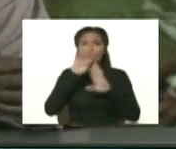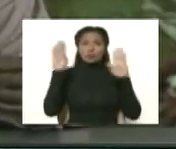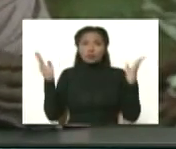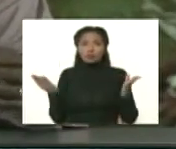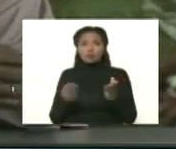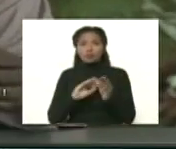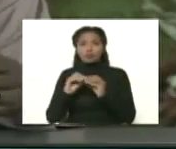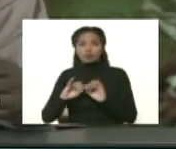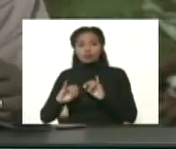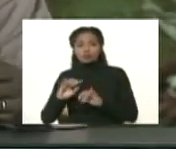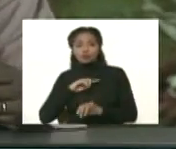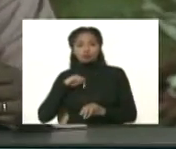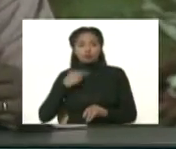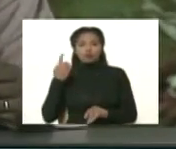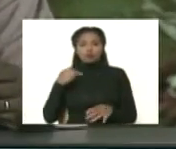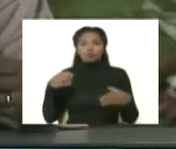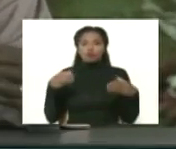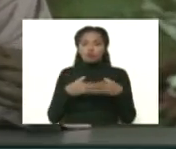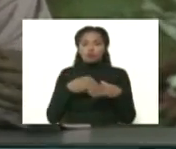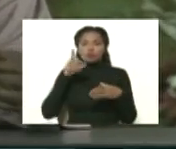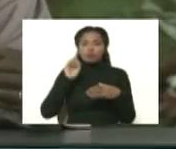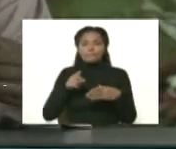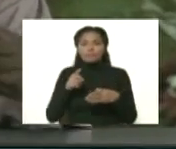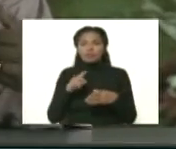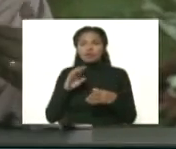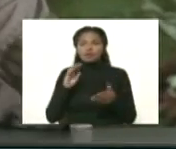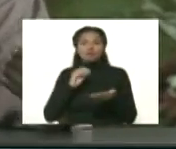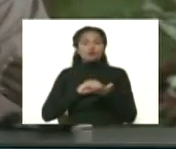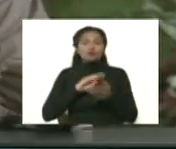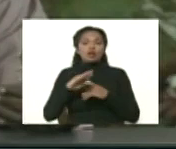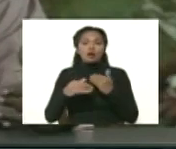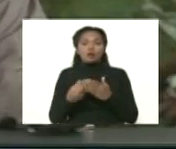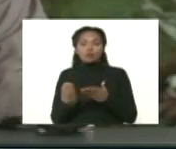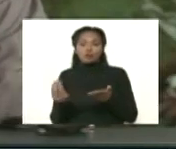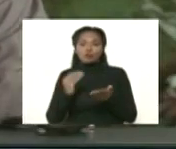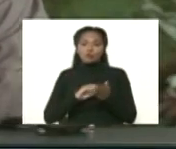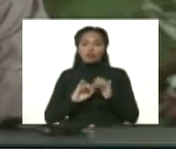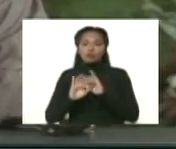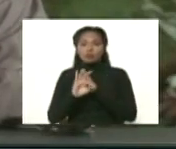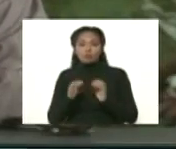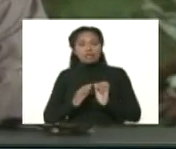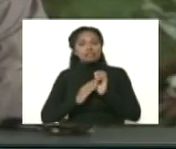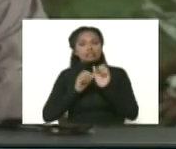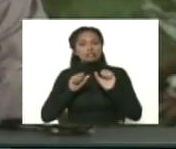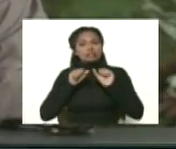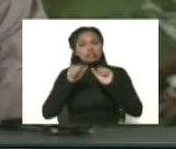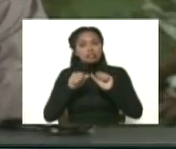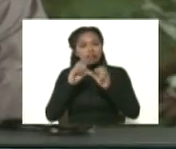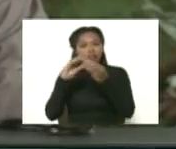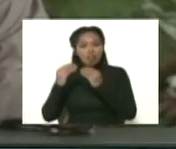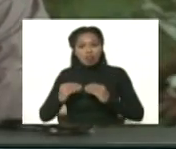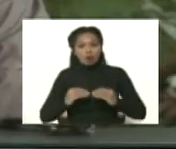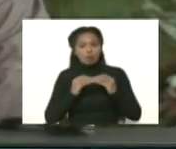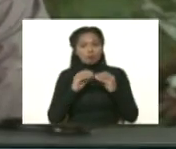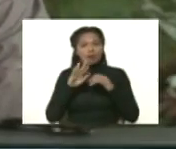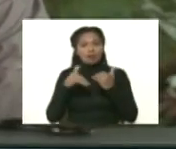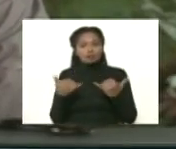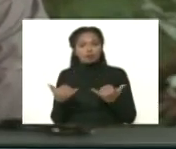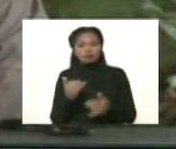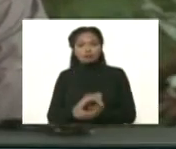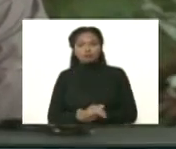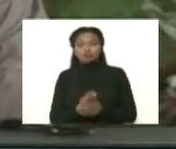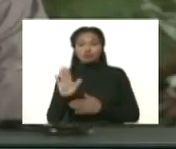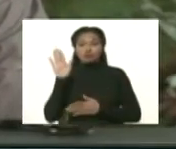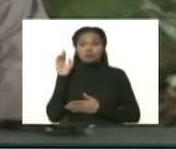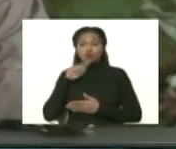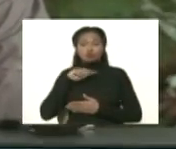reparaciones. Nosotros tenemos un equipo que quiere plantearle el retomar para darle continuidad a lo de las reparaciones, que es un